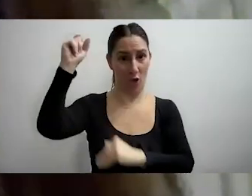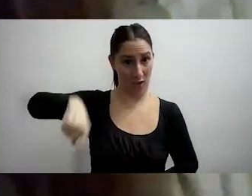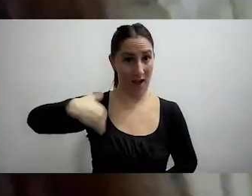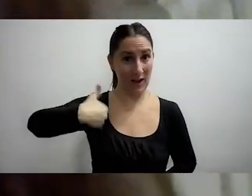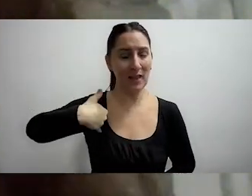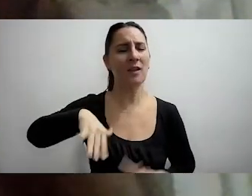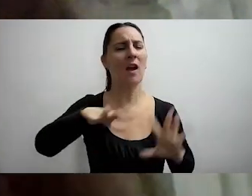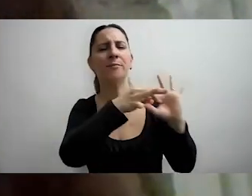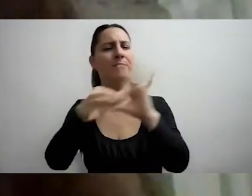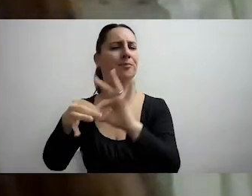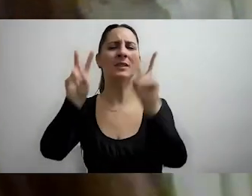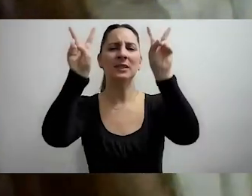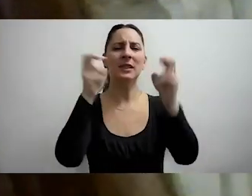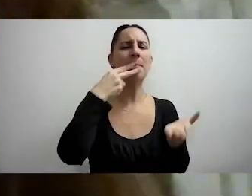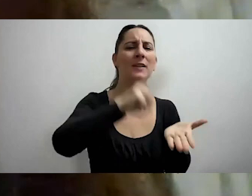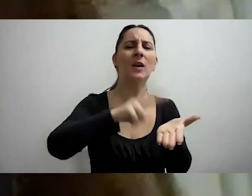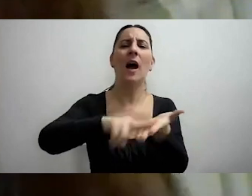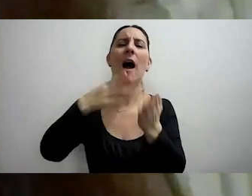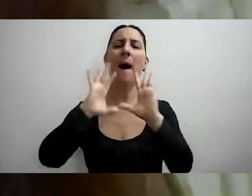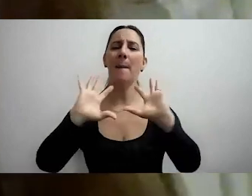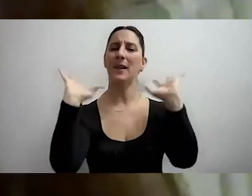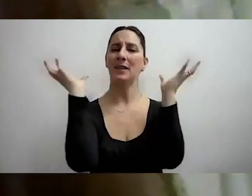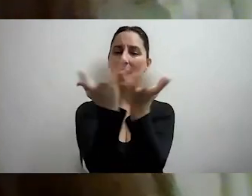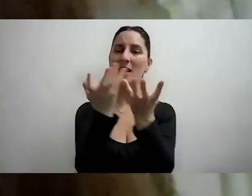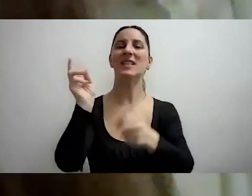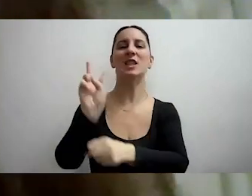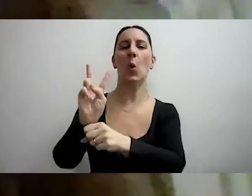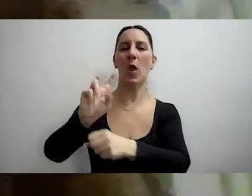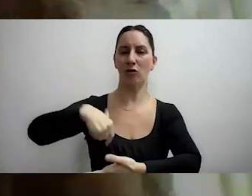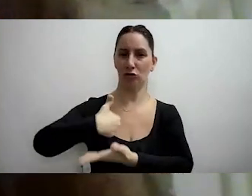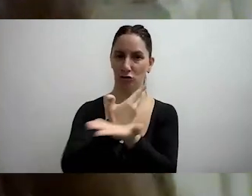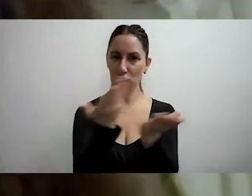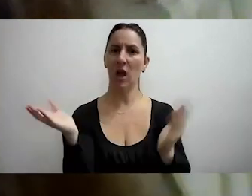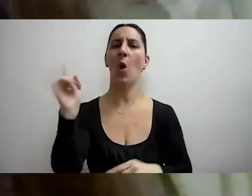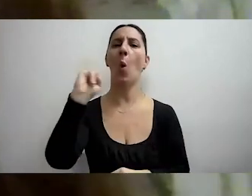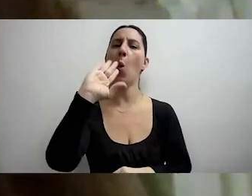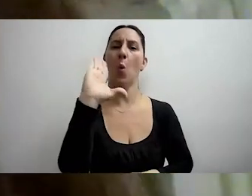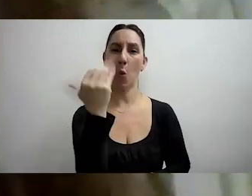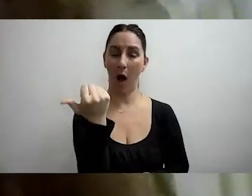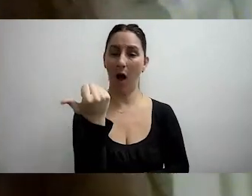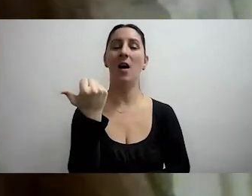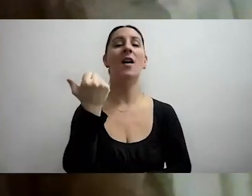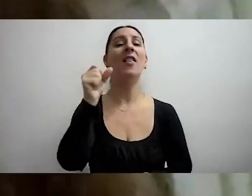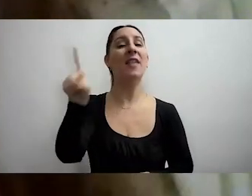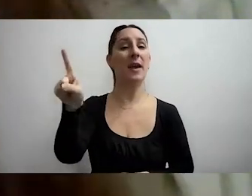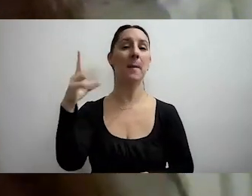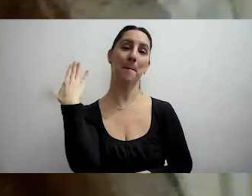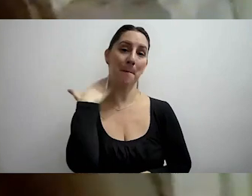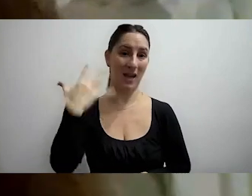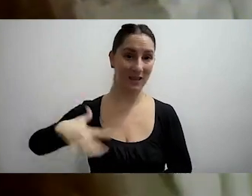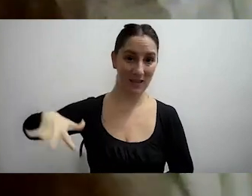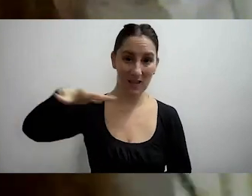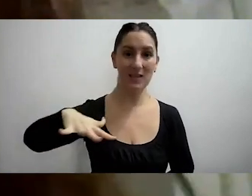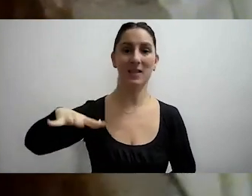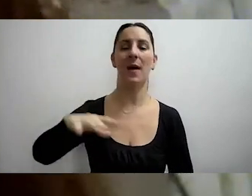relacionados con temas tributarios ambientales y de seguridad social. Universidad de Buenos Aires, Nacional de La Matanza, Austral,